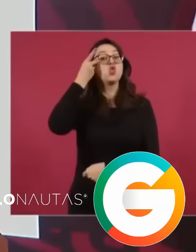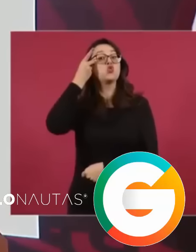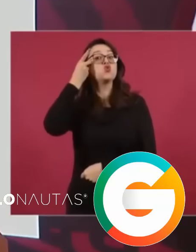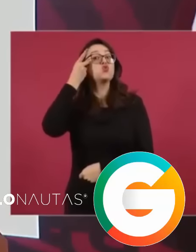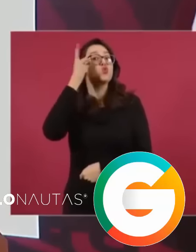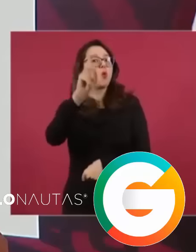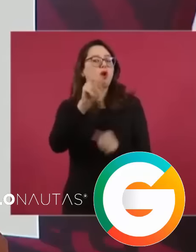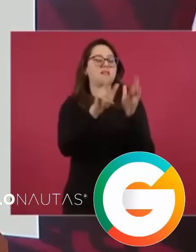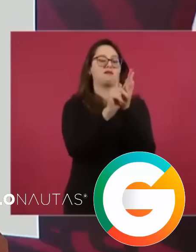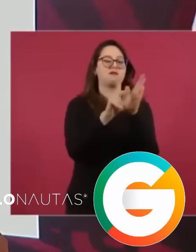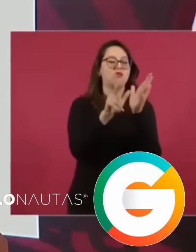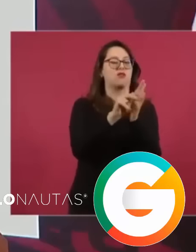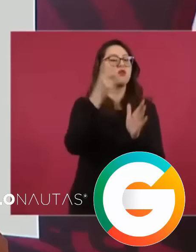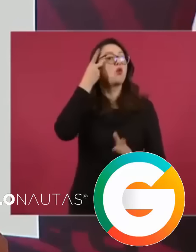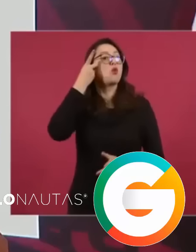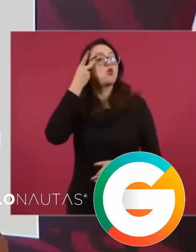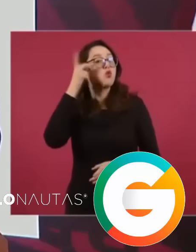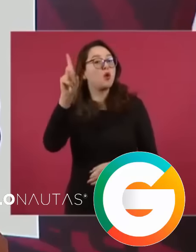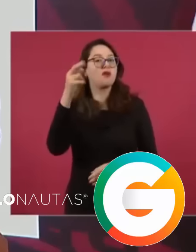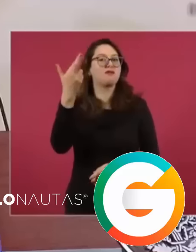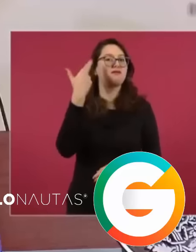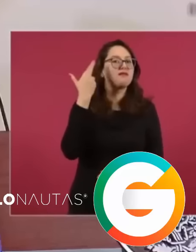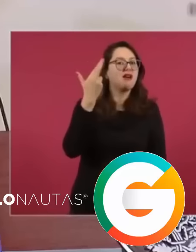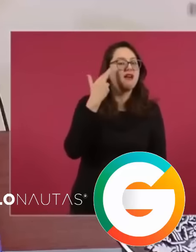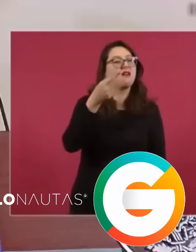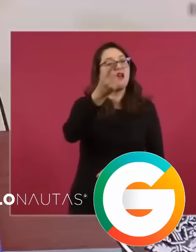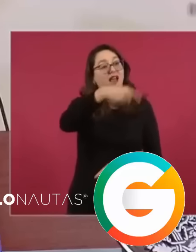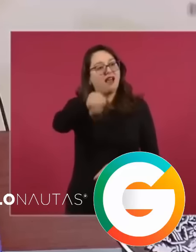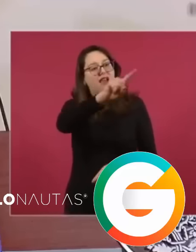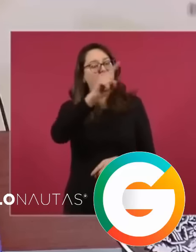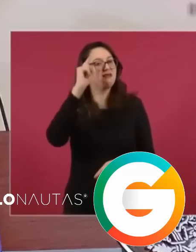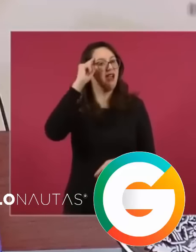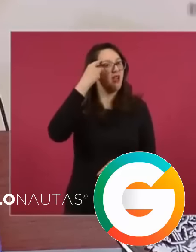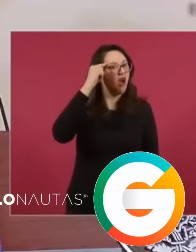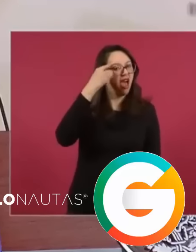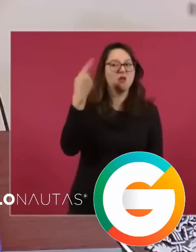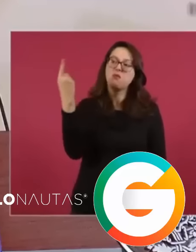¿eh? ¿Sí? Porque a ellos los mandan.